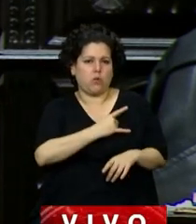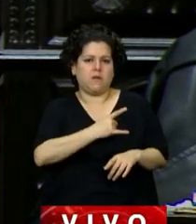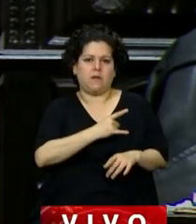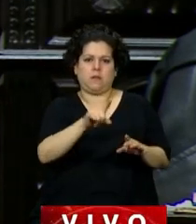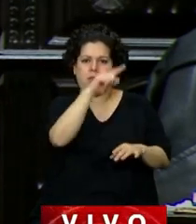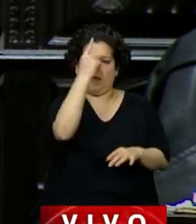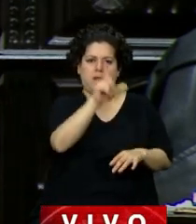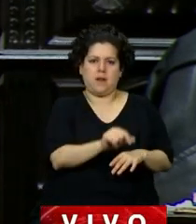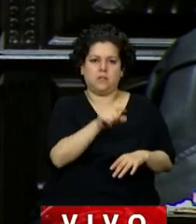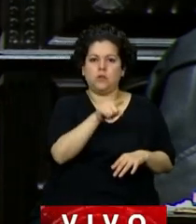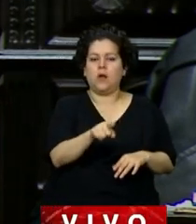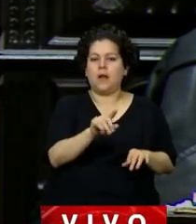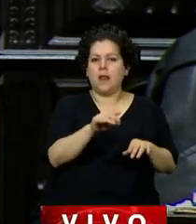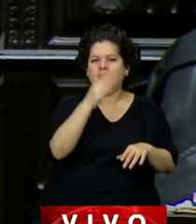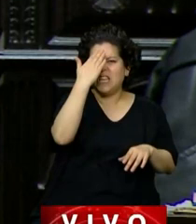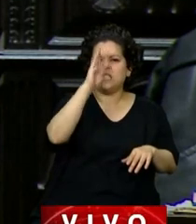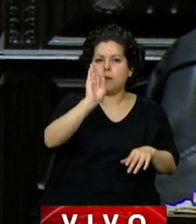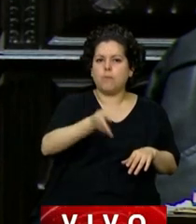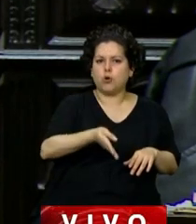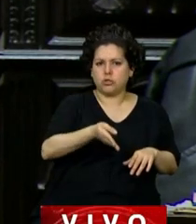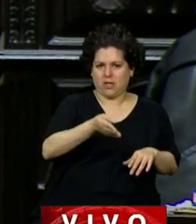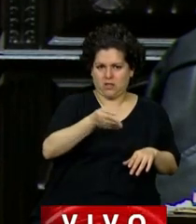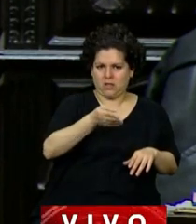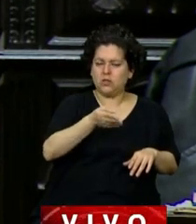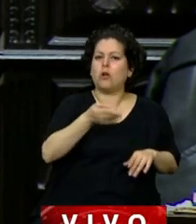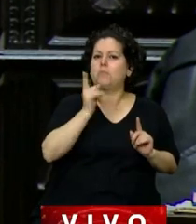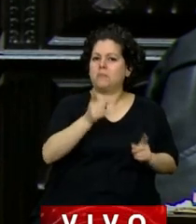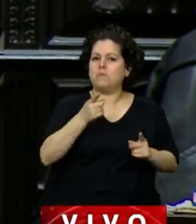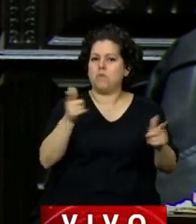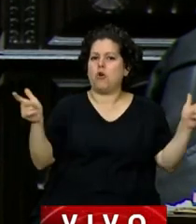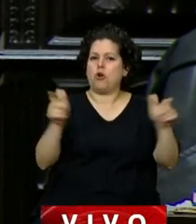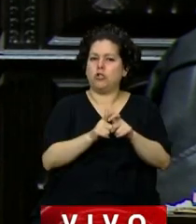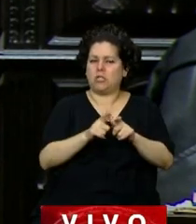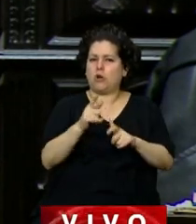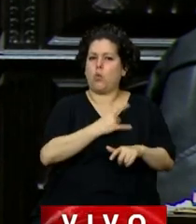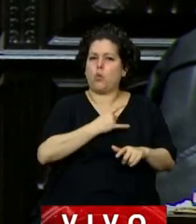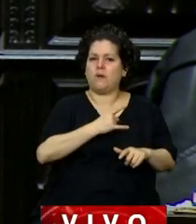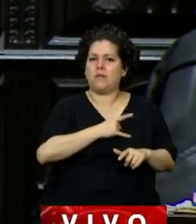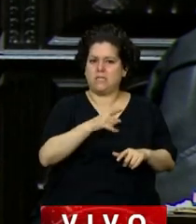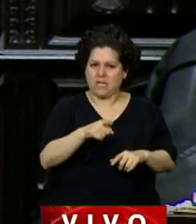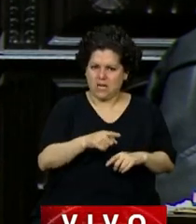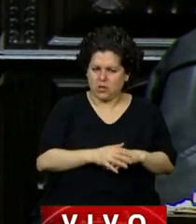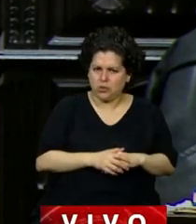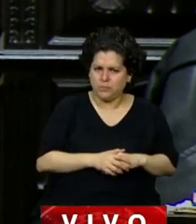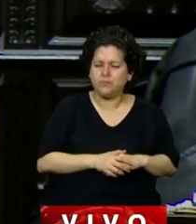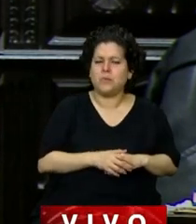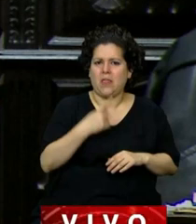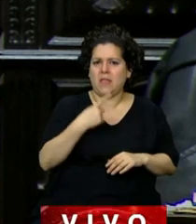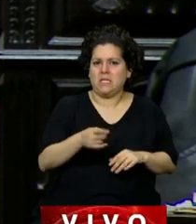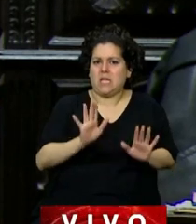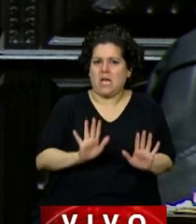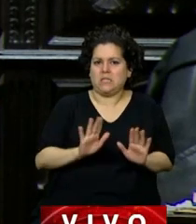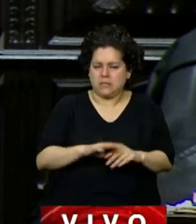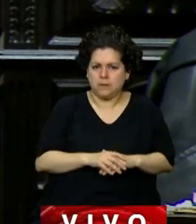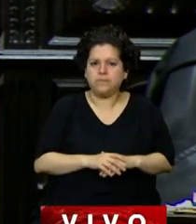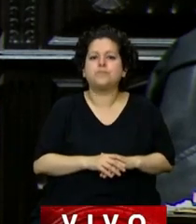ajuste es de alrededor del 15% en relación de lo solicitado por el Consejo Interuniversitario Nacional, el CIM. El impacto negativo